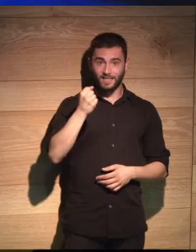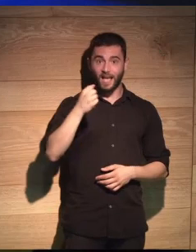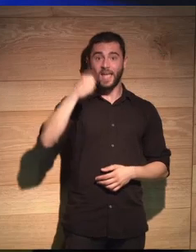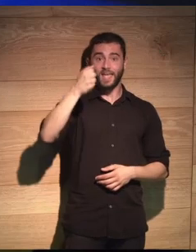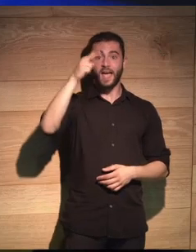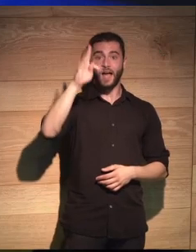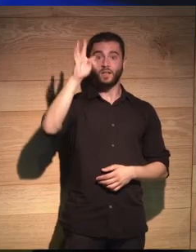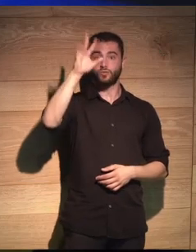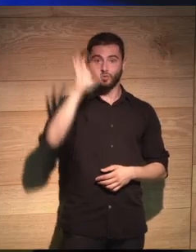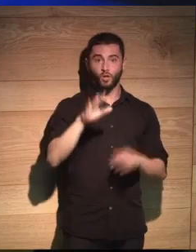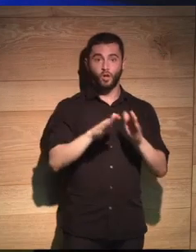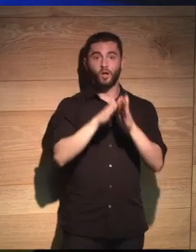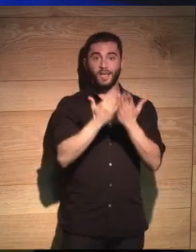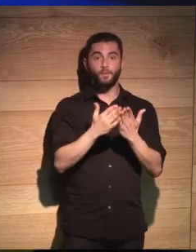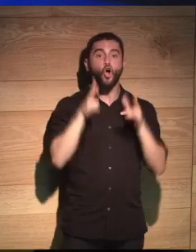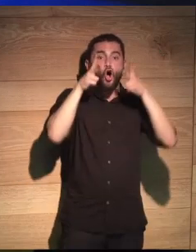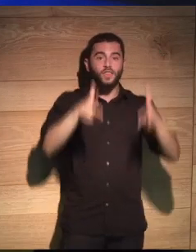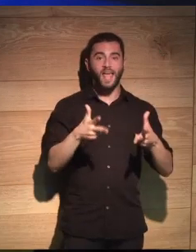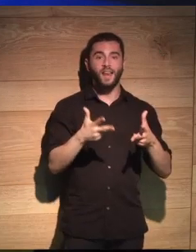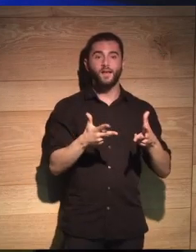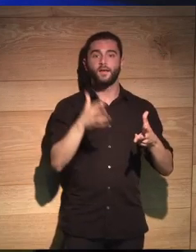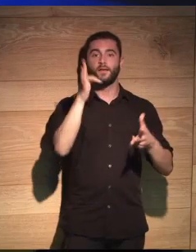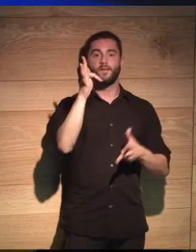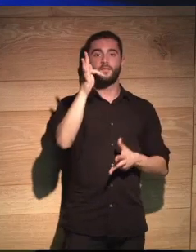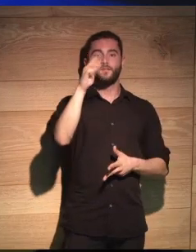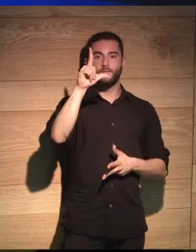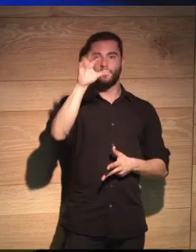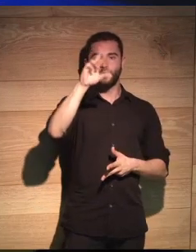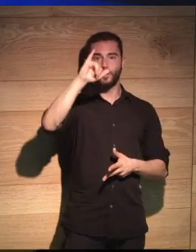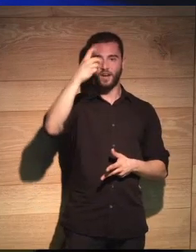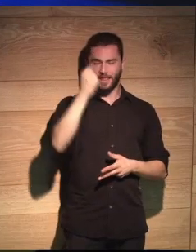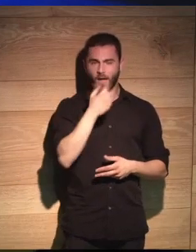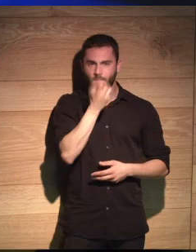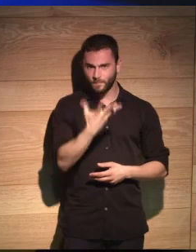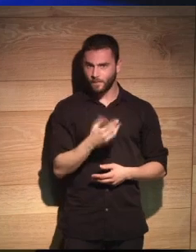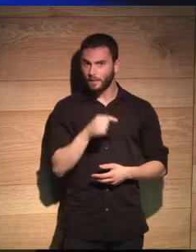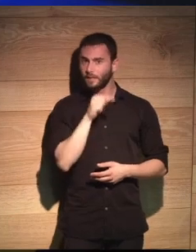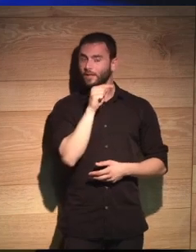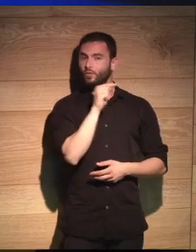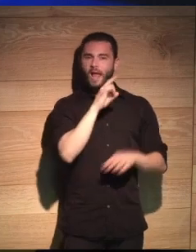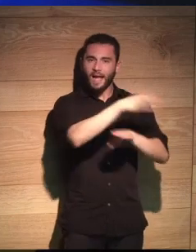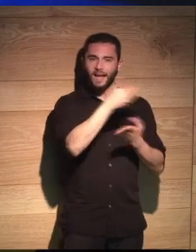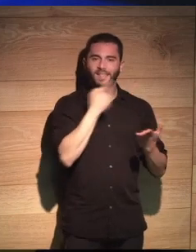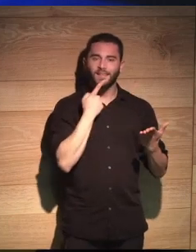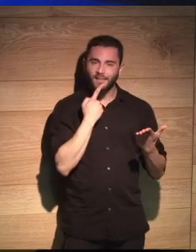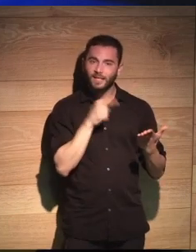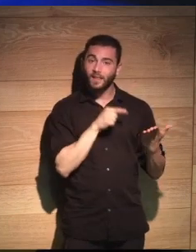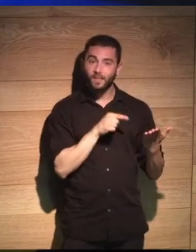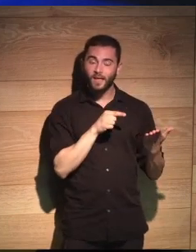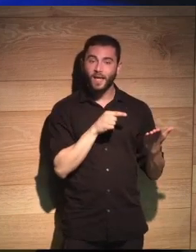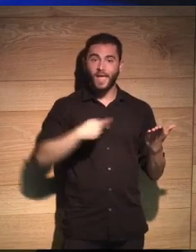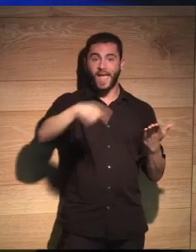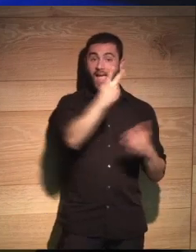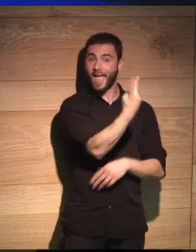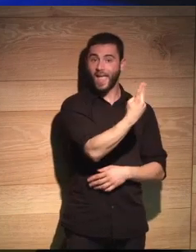en el libro Hotel Florida. Hay una carta de Ilsa, creo un escrito, no me acuerdo, una carta donde dice que ellos nunca les